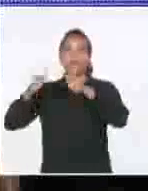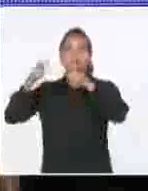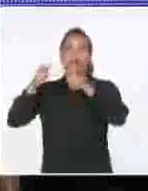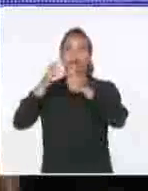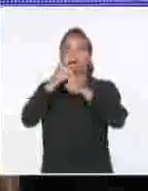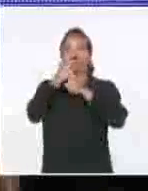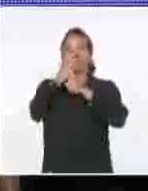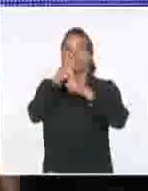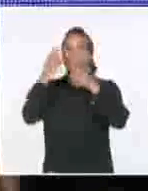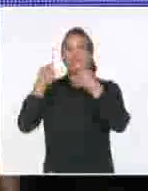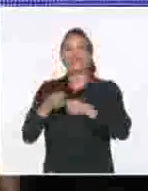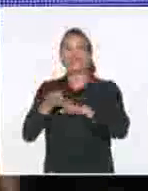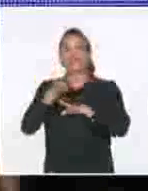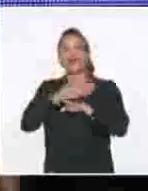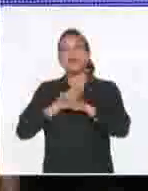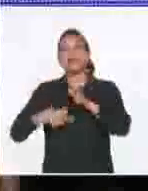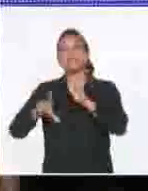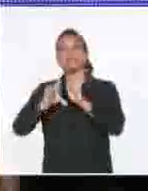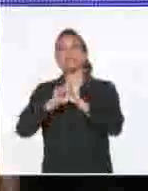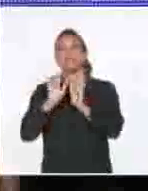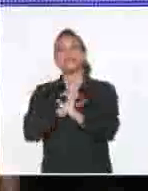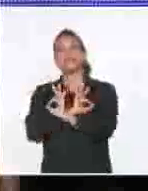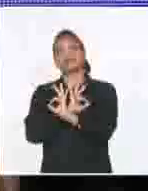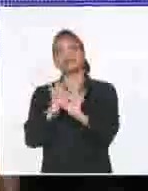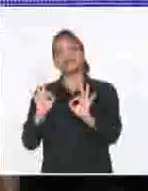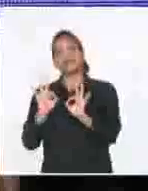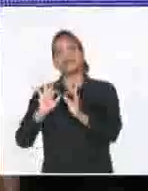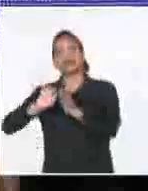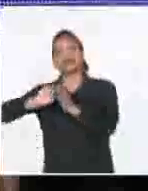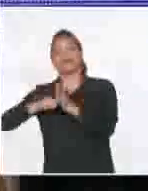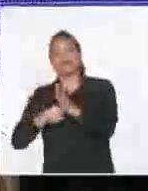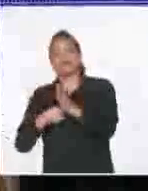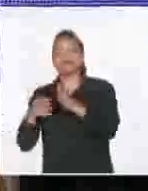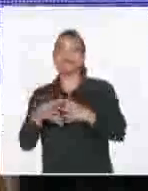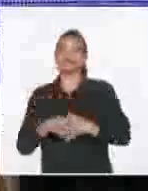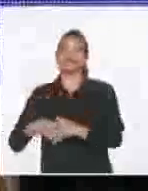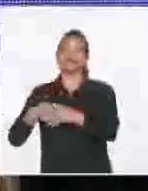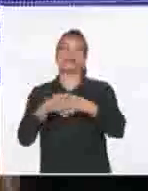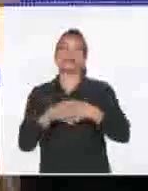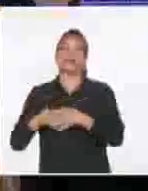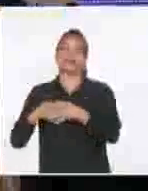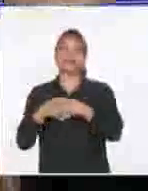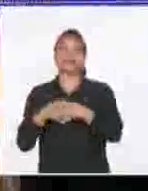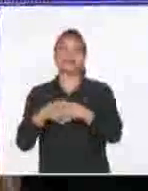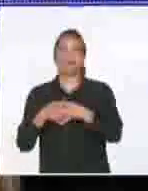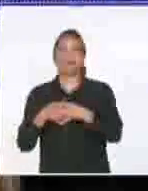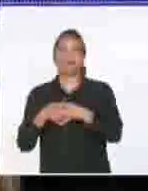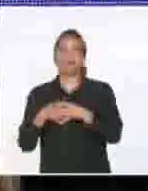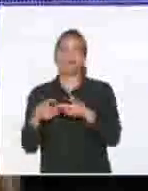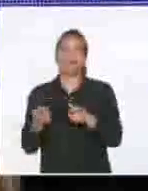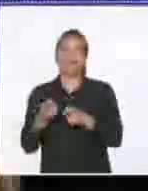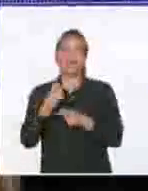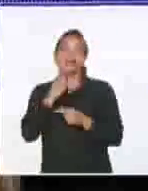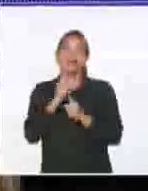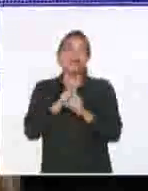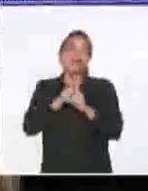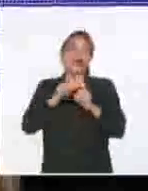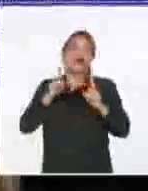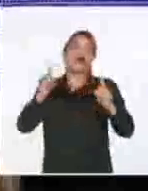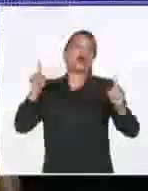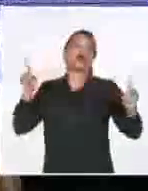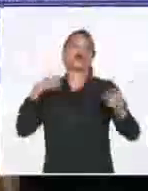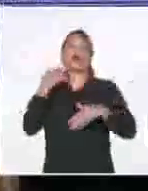que recibir una licencia específica del gobierno de los Estados Unidos, que pasa por un largo e impredecible